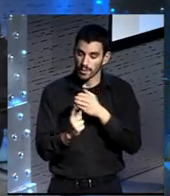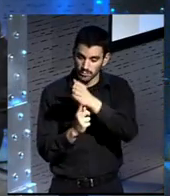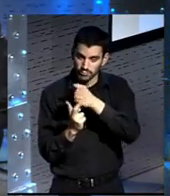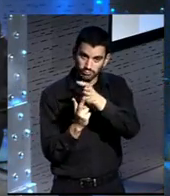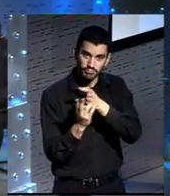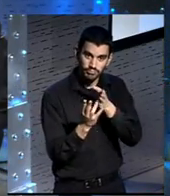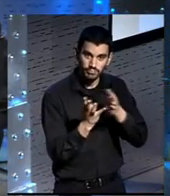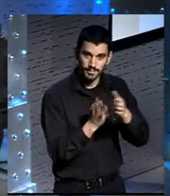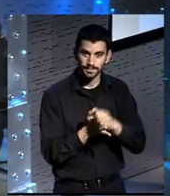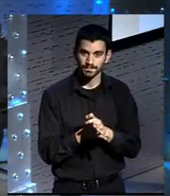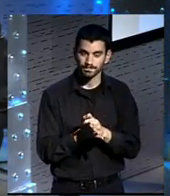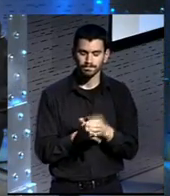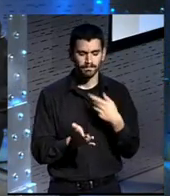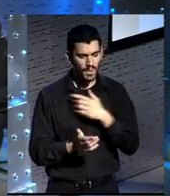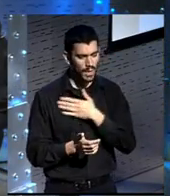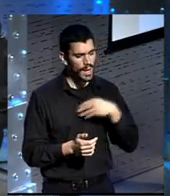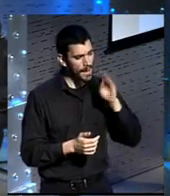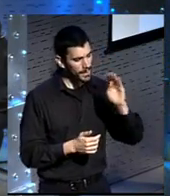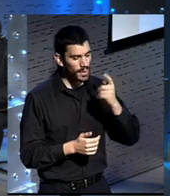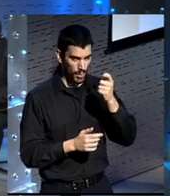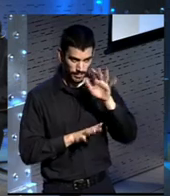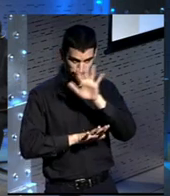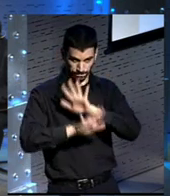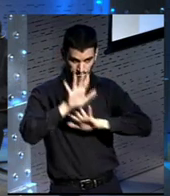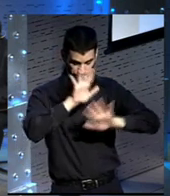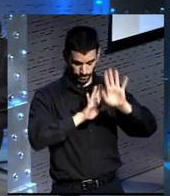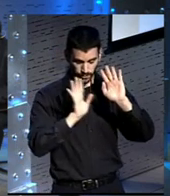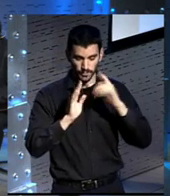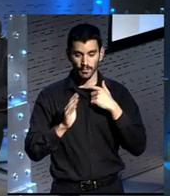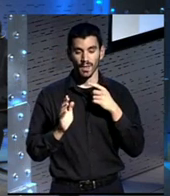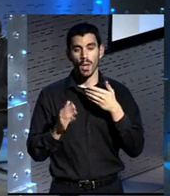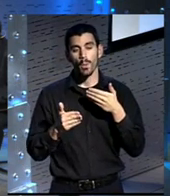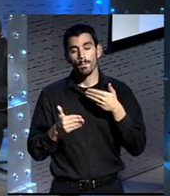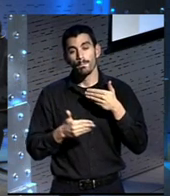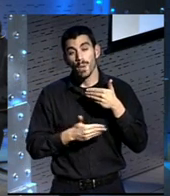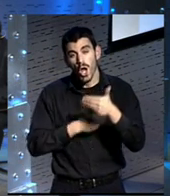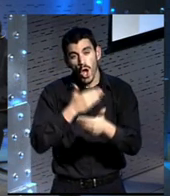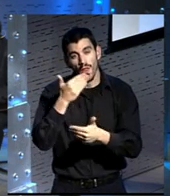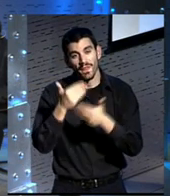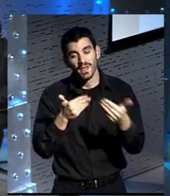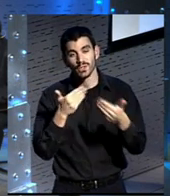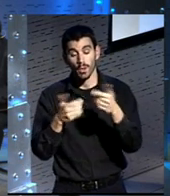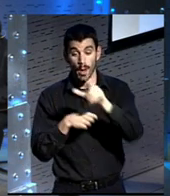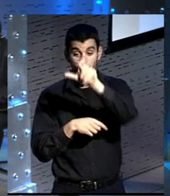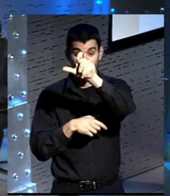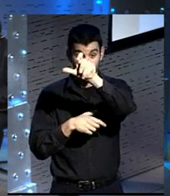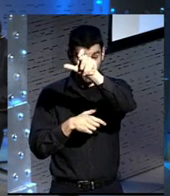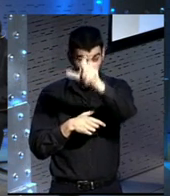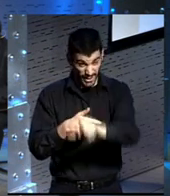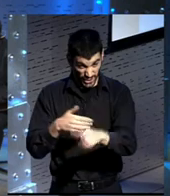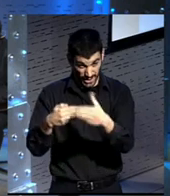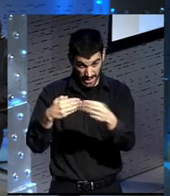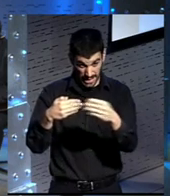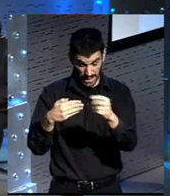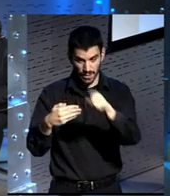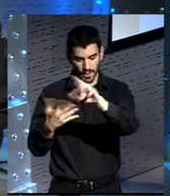sea muy enrevesada y que se me entienda. ¿El proceso de, entre comillas, digitalización del cliente del banco ha sido igual